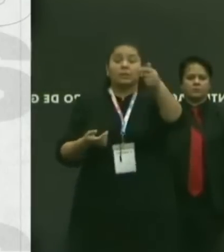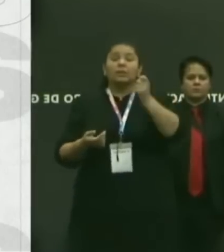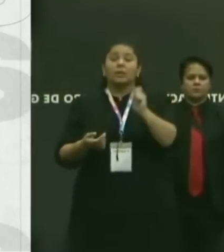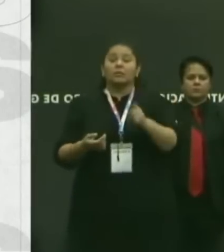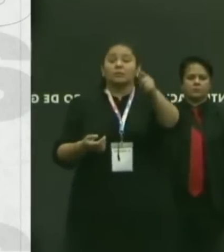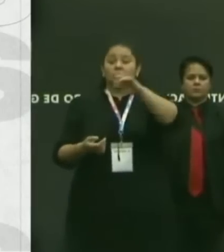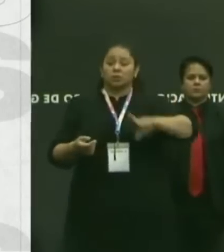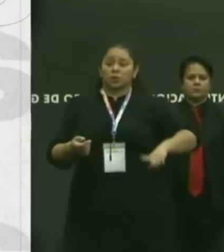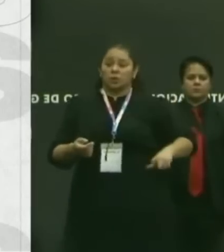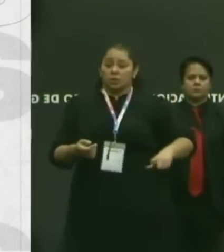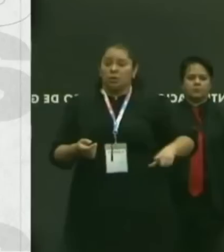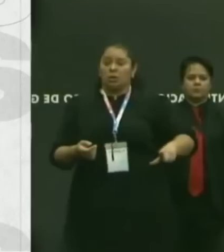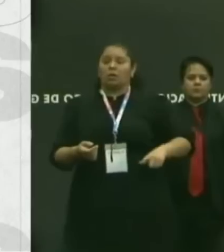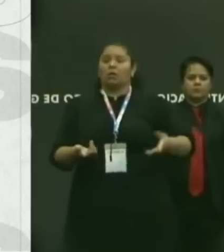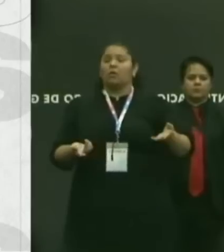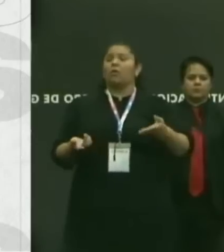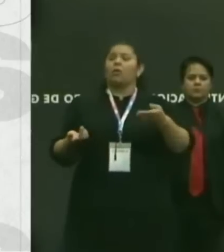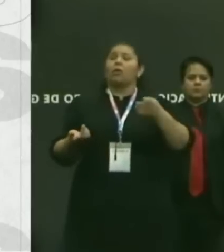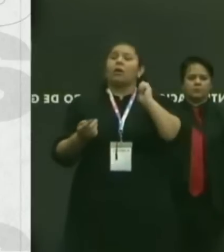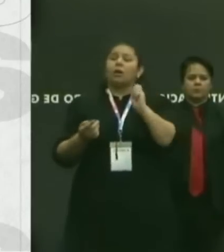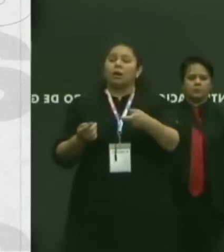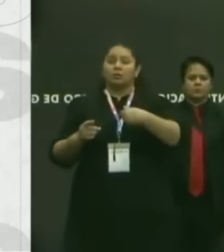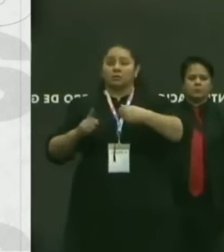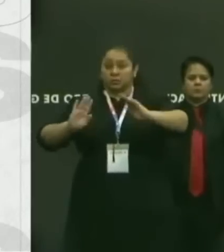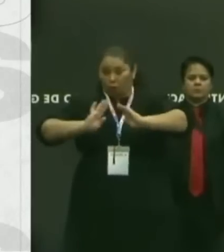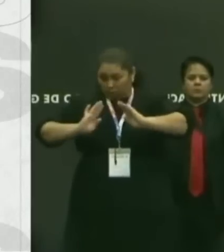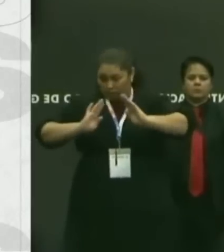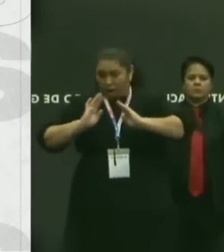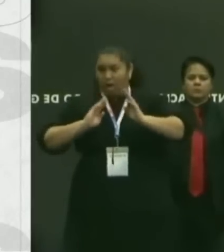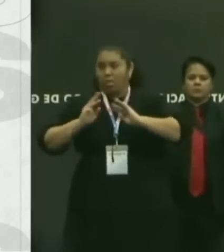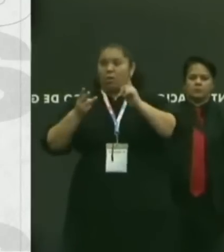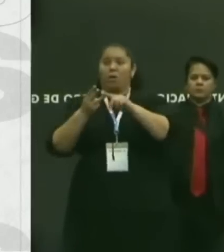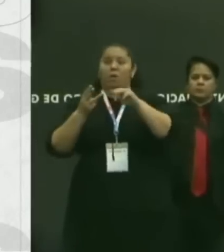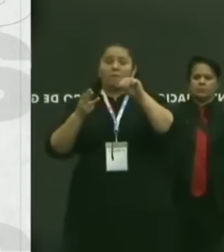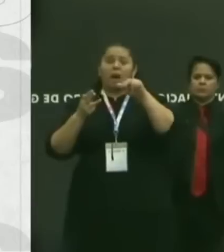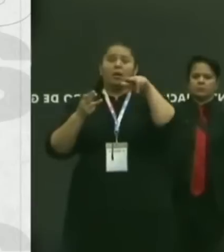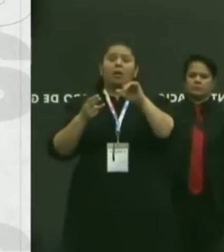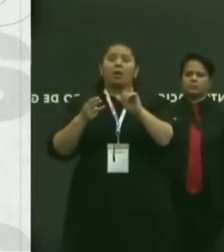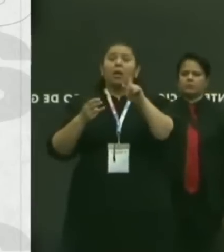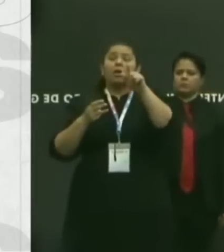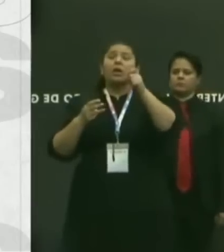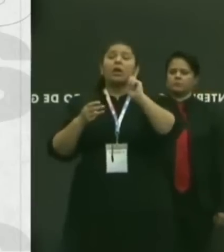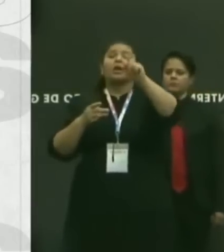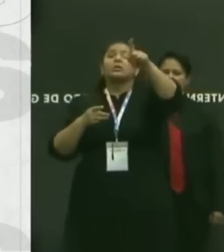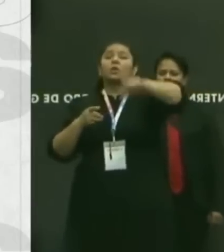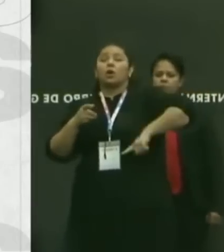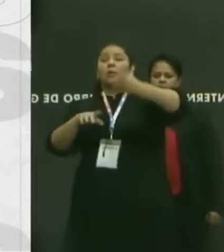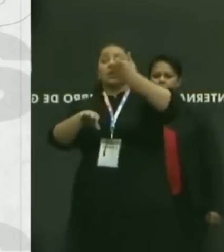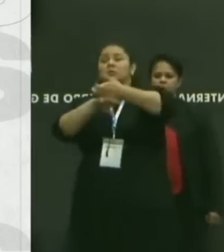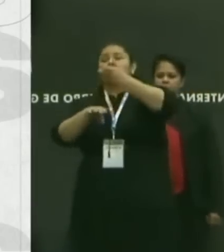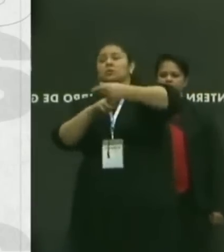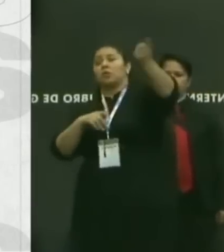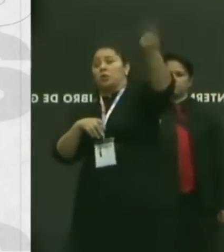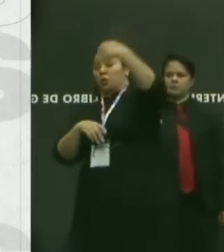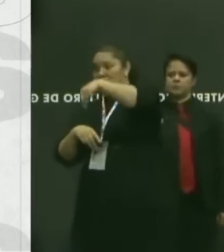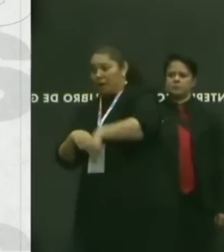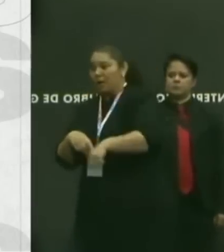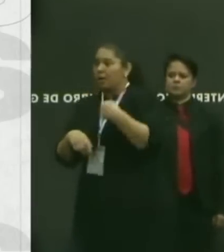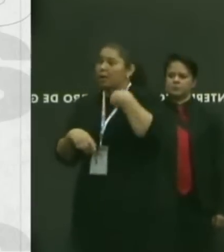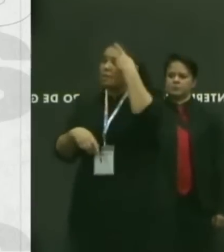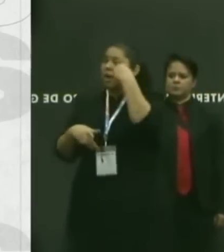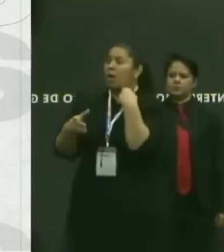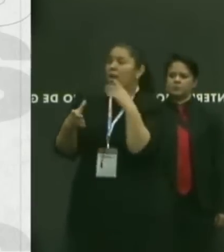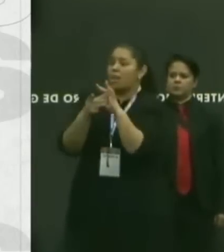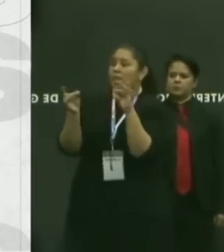en el TV Notas, en Ventaneando, de que Ninel Conde la demandó a ella y a Carmen Aristegui.